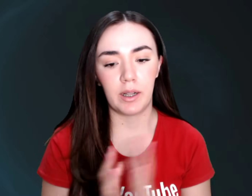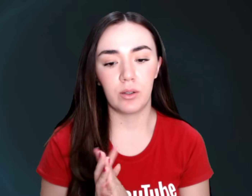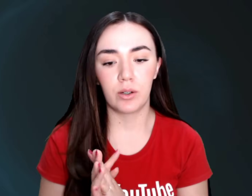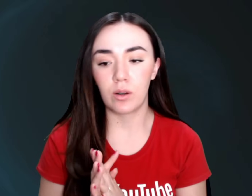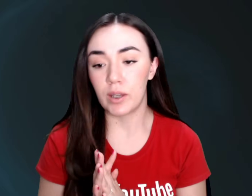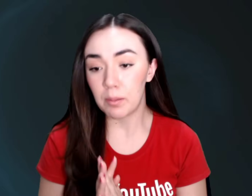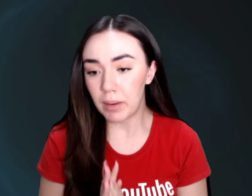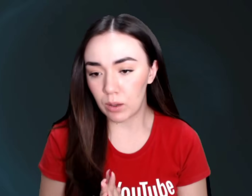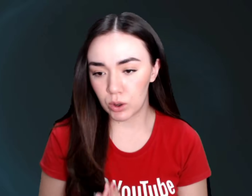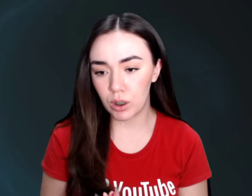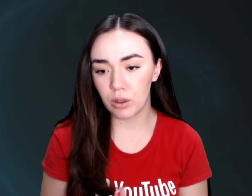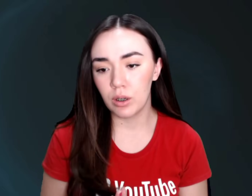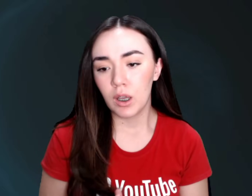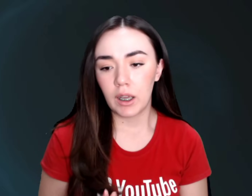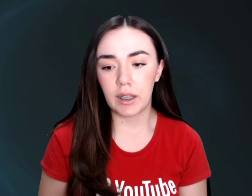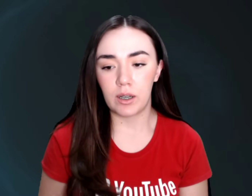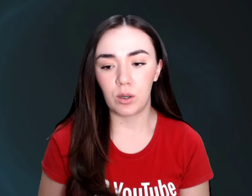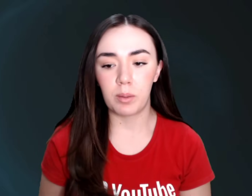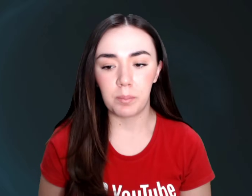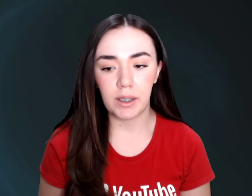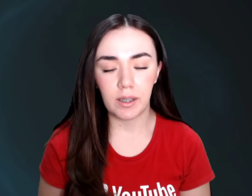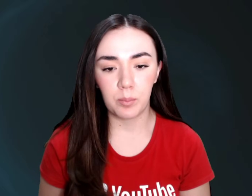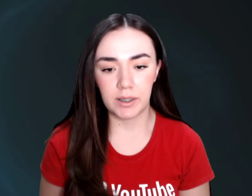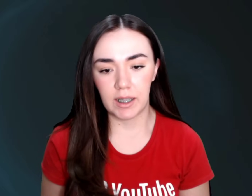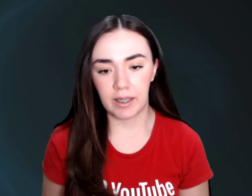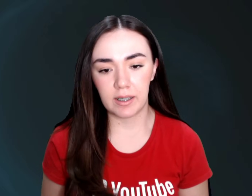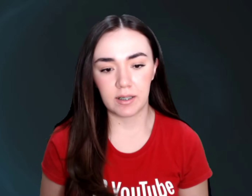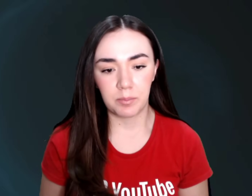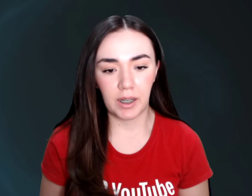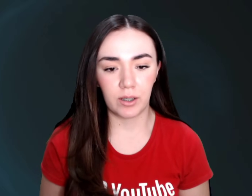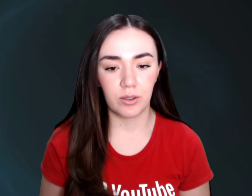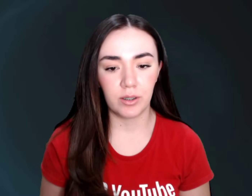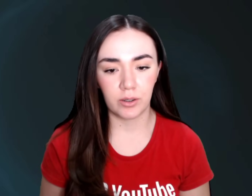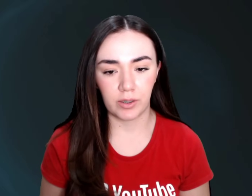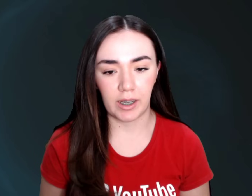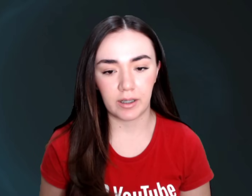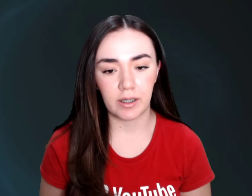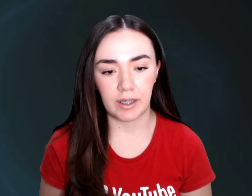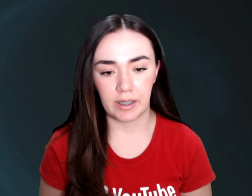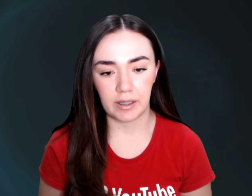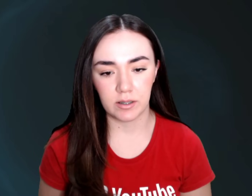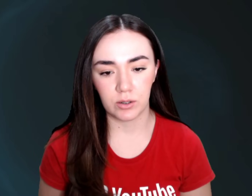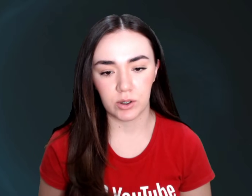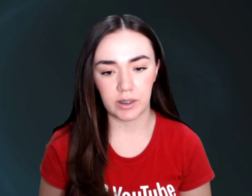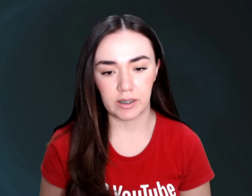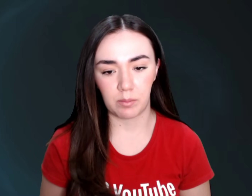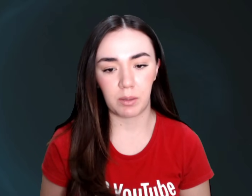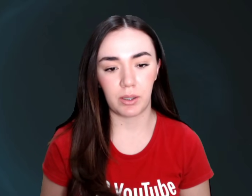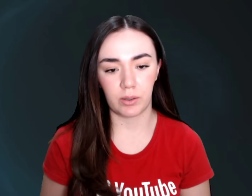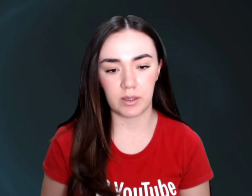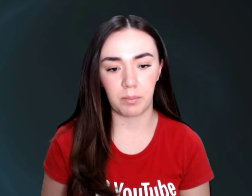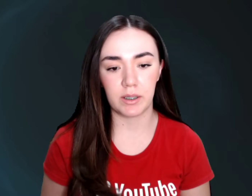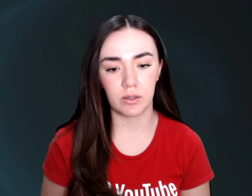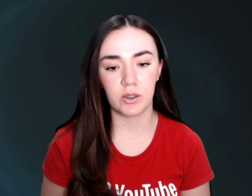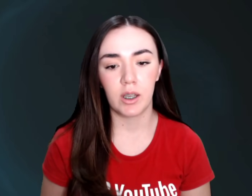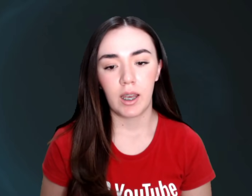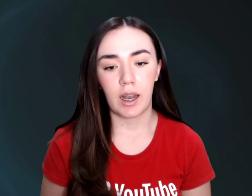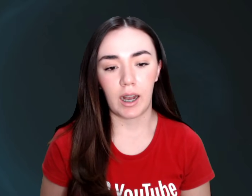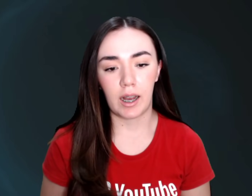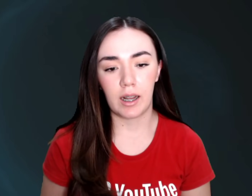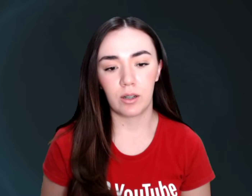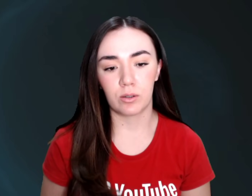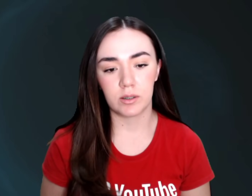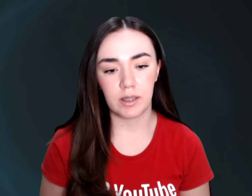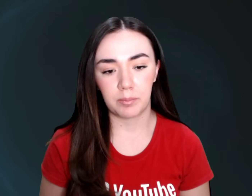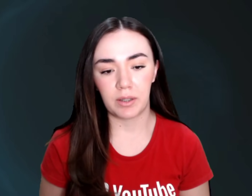López Obrador hoy aplaudió el que Norma Piña pues haya aceptado donar estos 15 mil millones de pesos